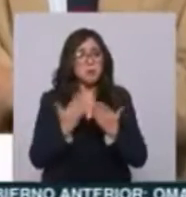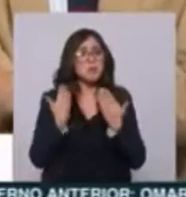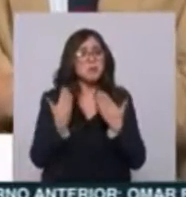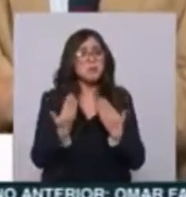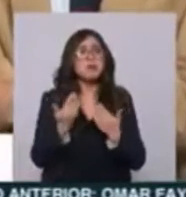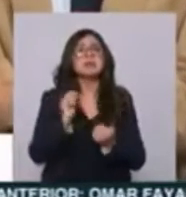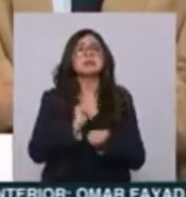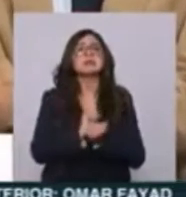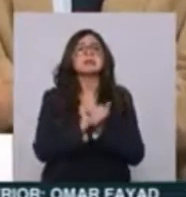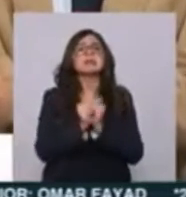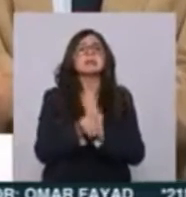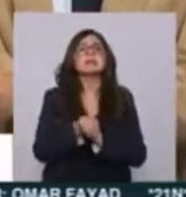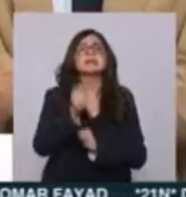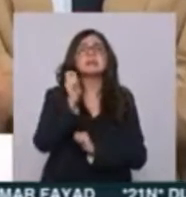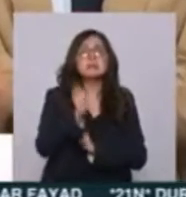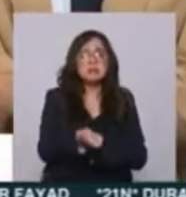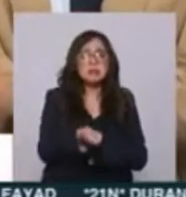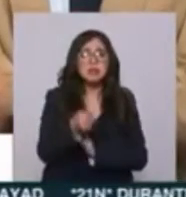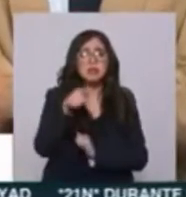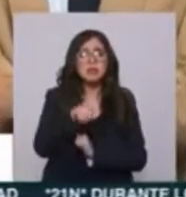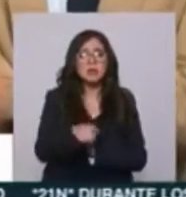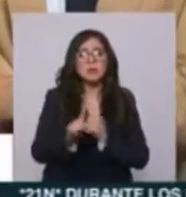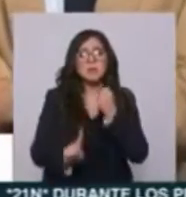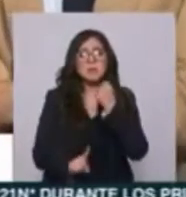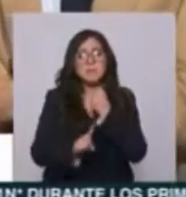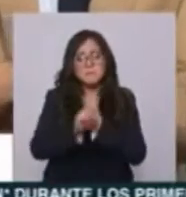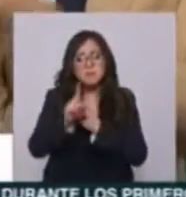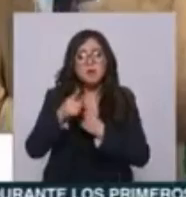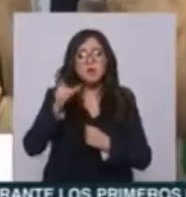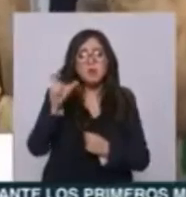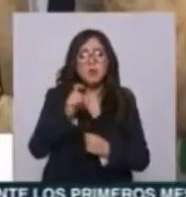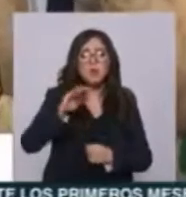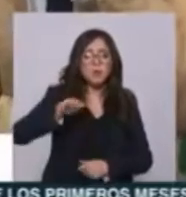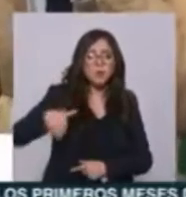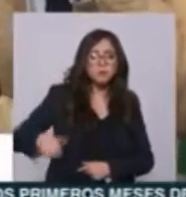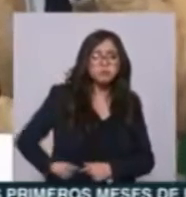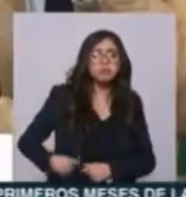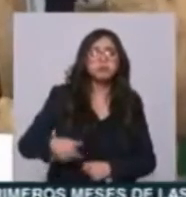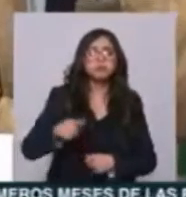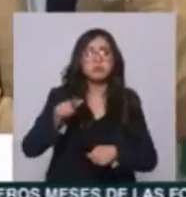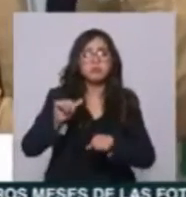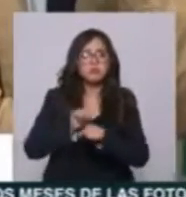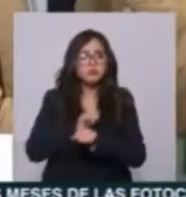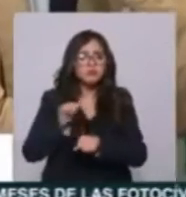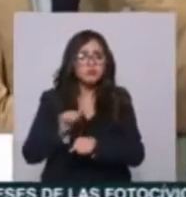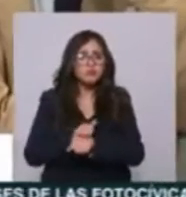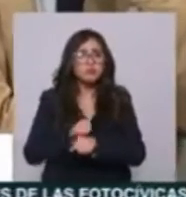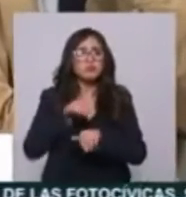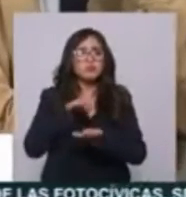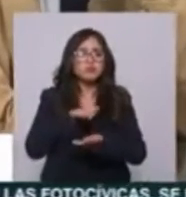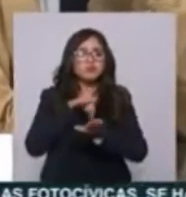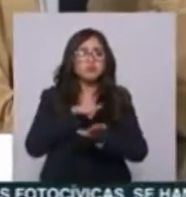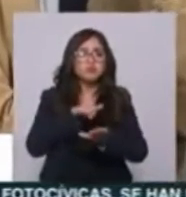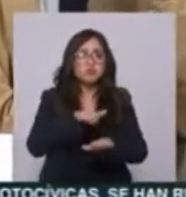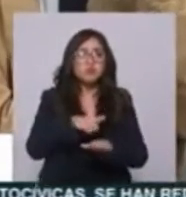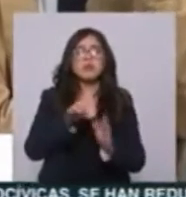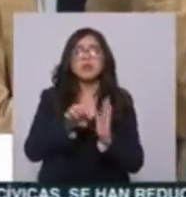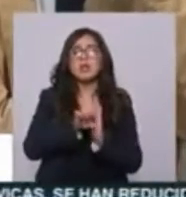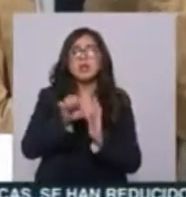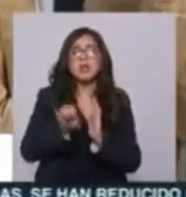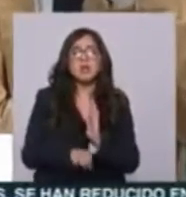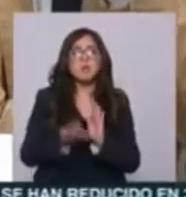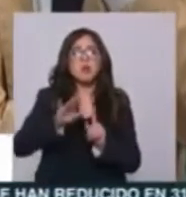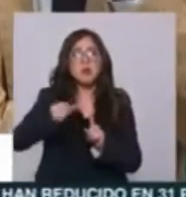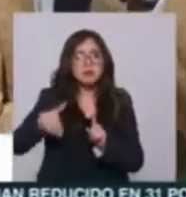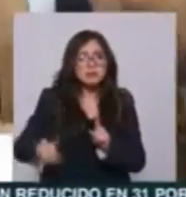la disminución de los incidentes de tránsito, es decir, de los hechos de tránsito que tienen que ver con lesiones